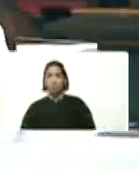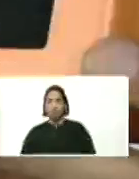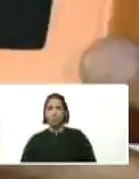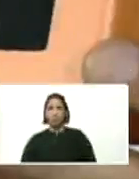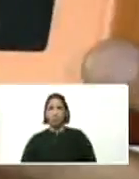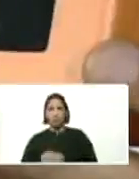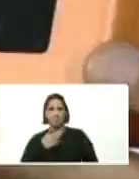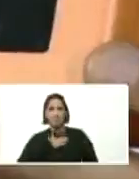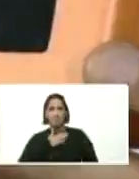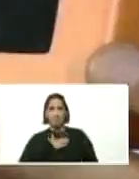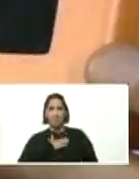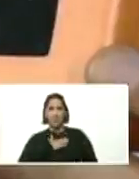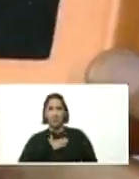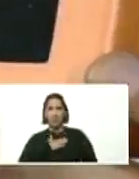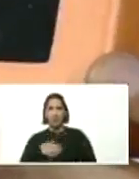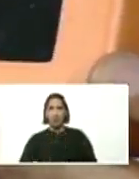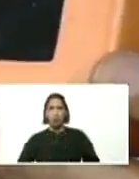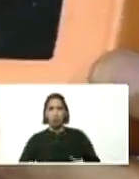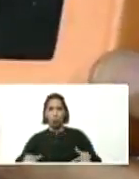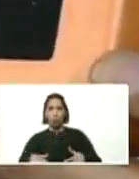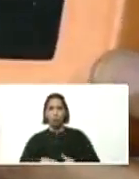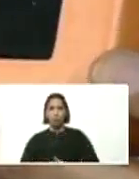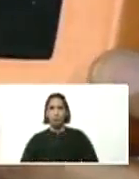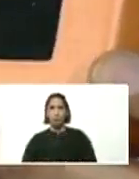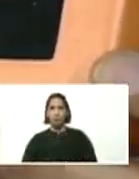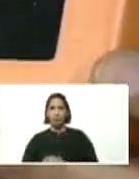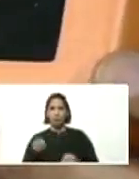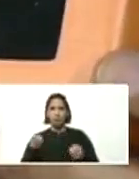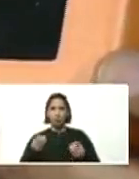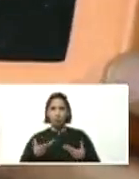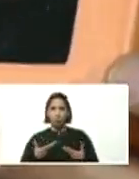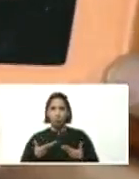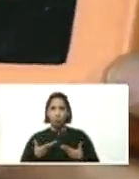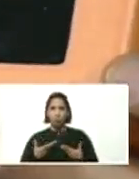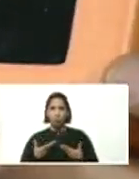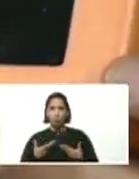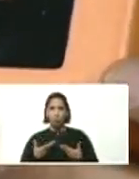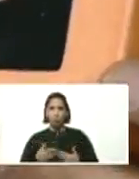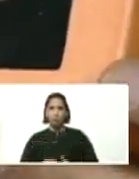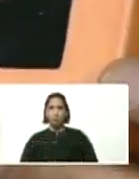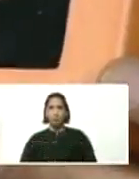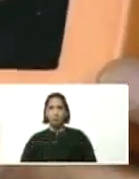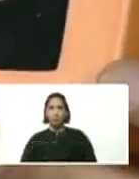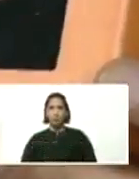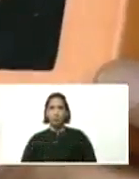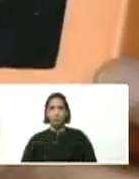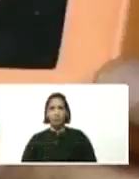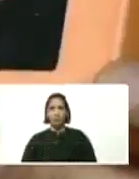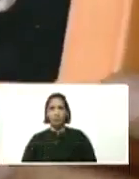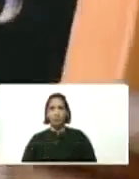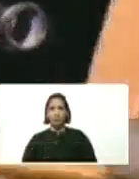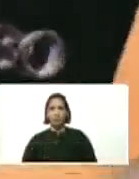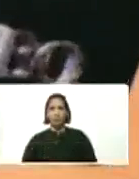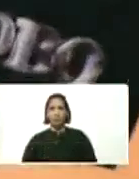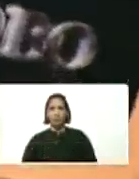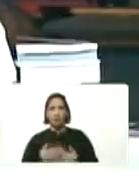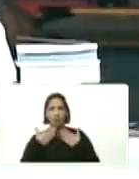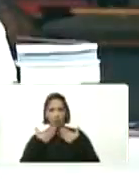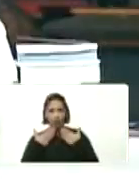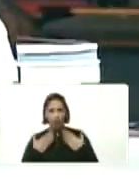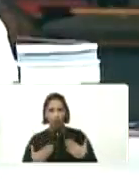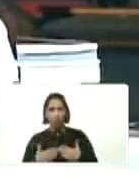Mi tesoro. Me la han regalado en digital. Le agradezco a Luis Alberto